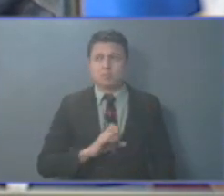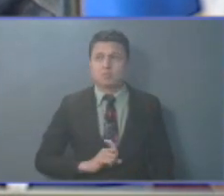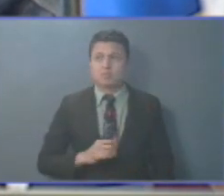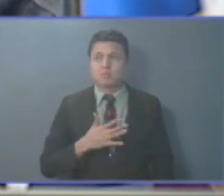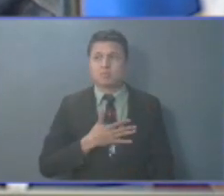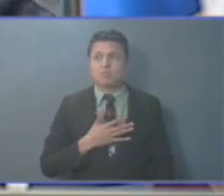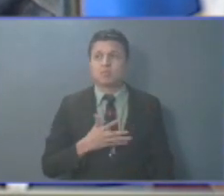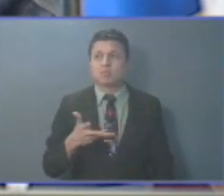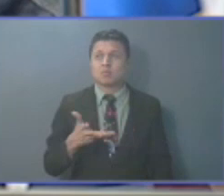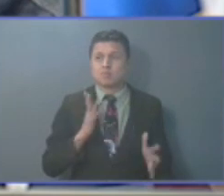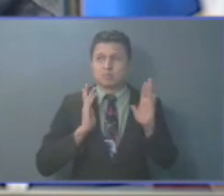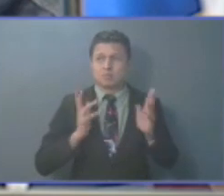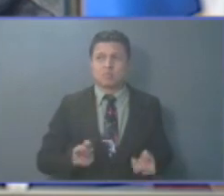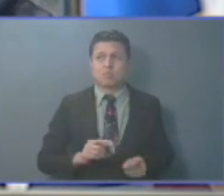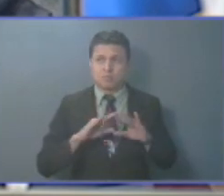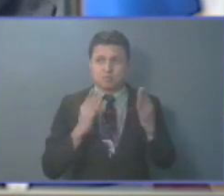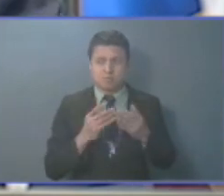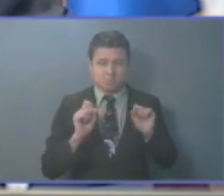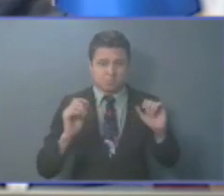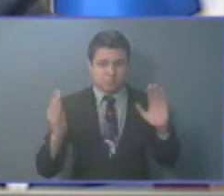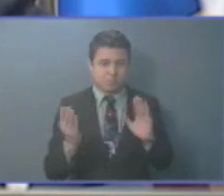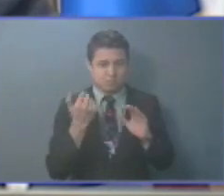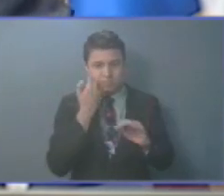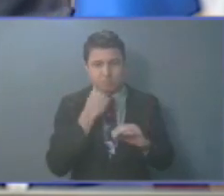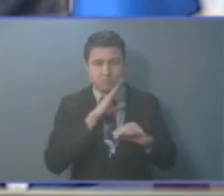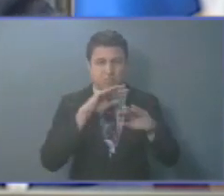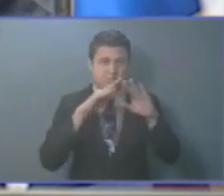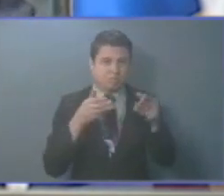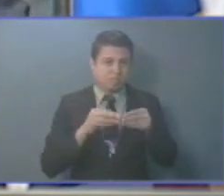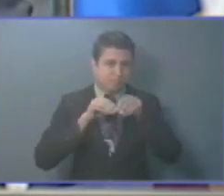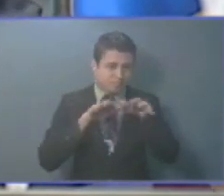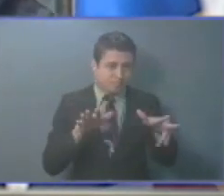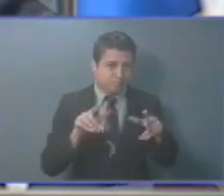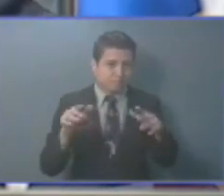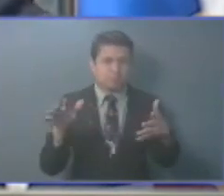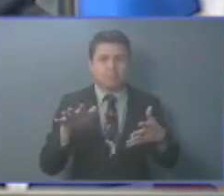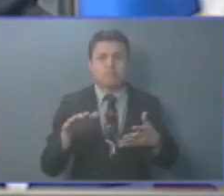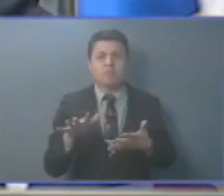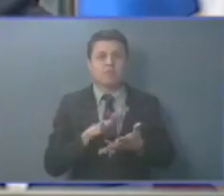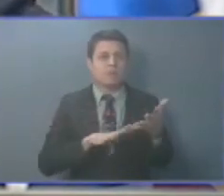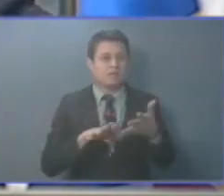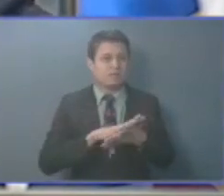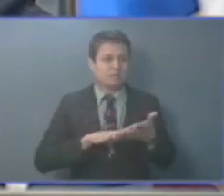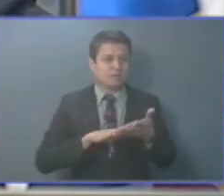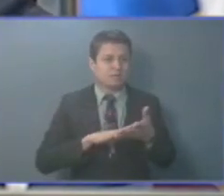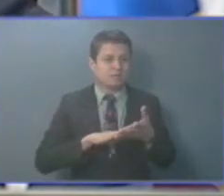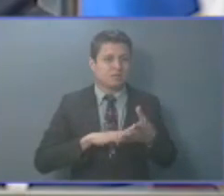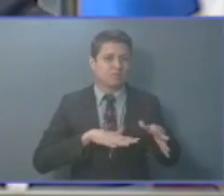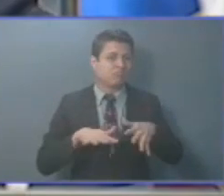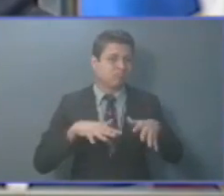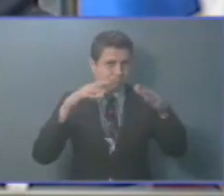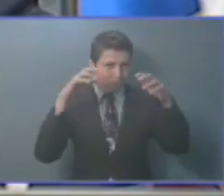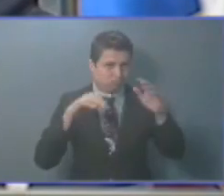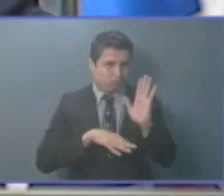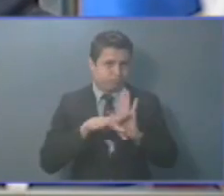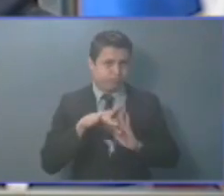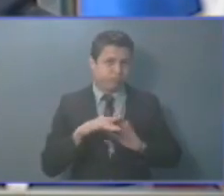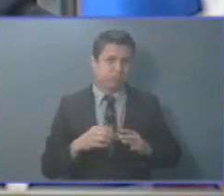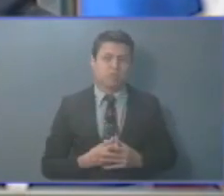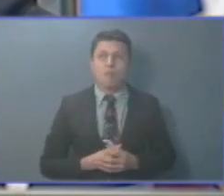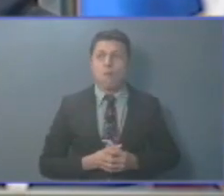la gran mayoría de gobiernos del mundo para enfrentar epidemias, desastres naturales, calamidades públicas o, en este caso, una epidemia